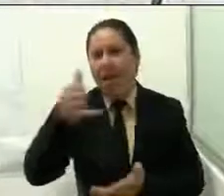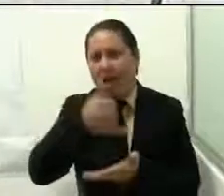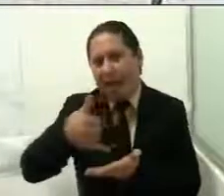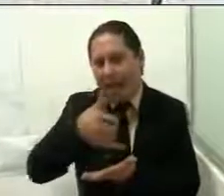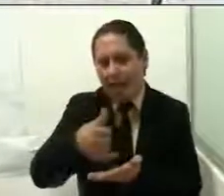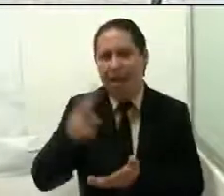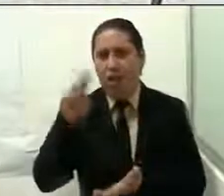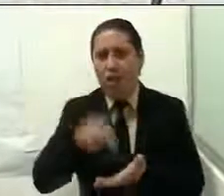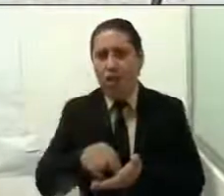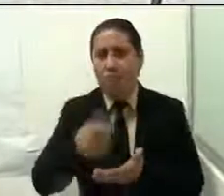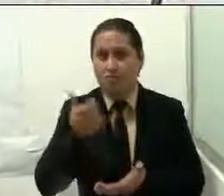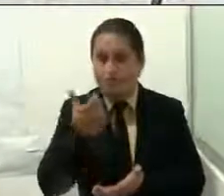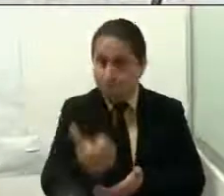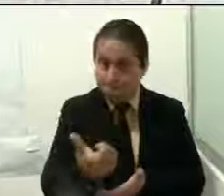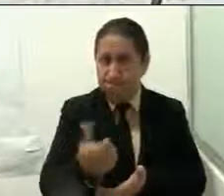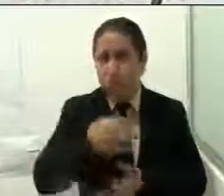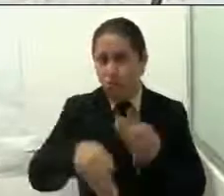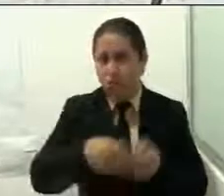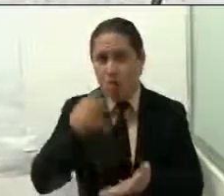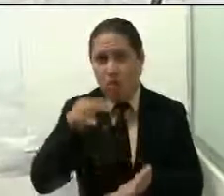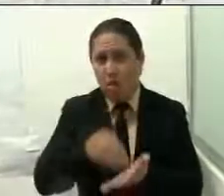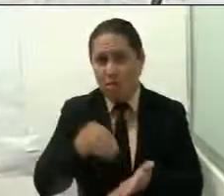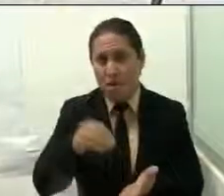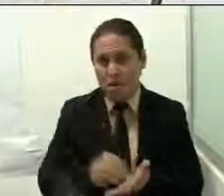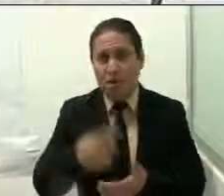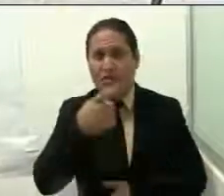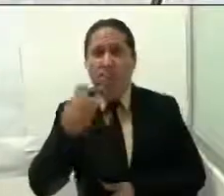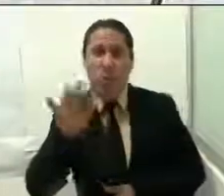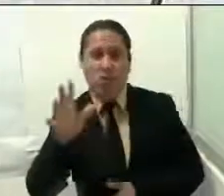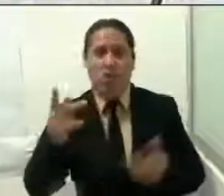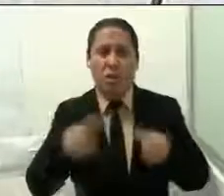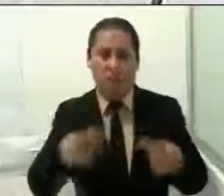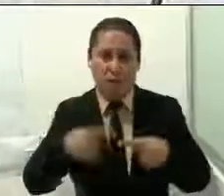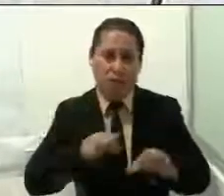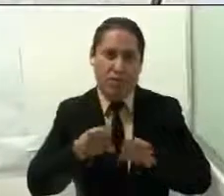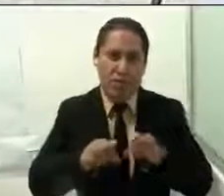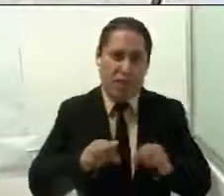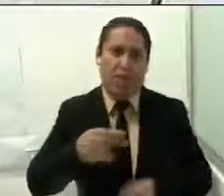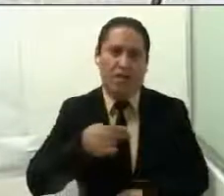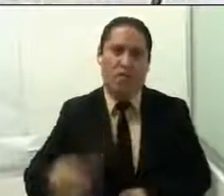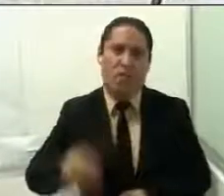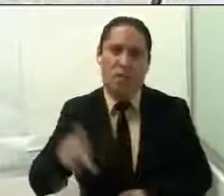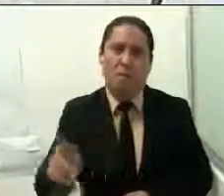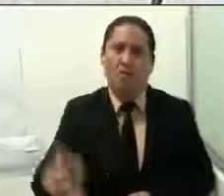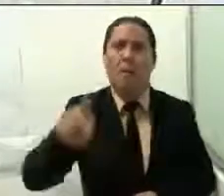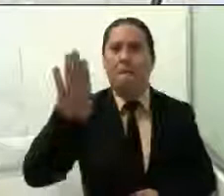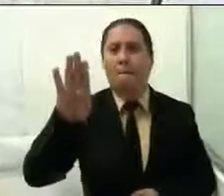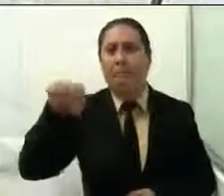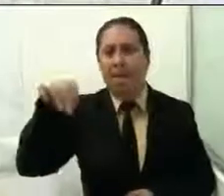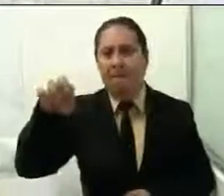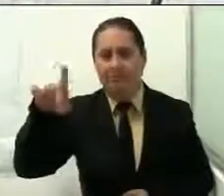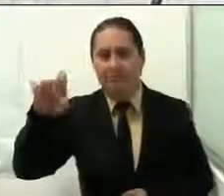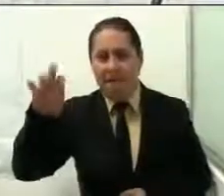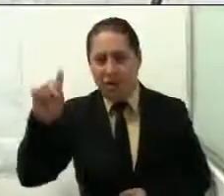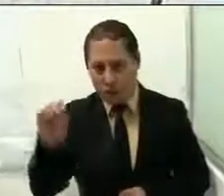en apoyo a 850 productores de benemérito de las américas la